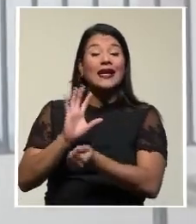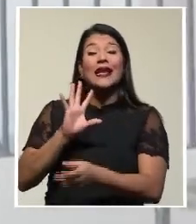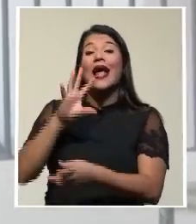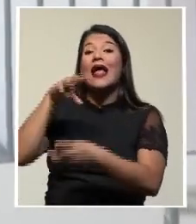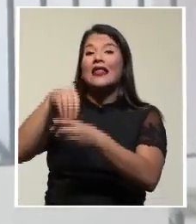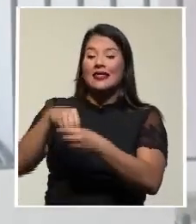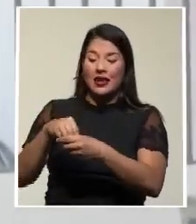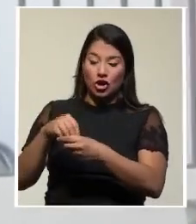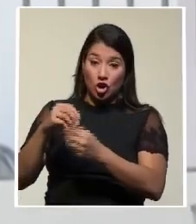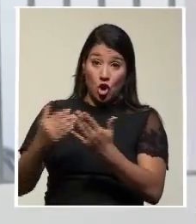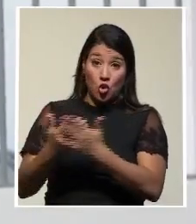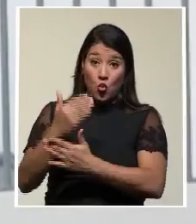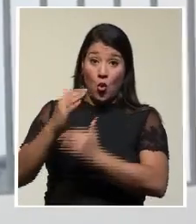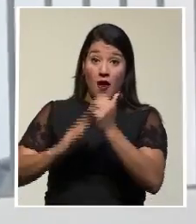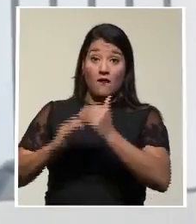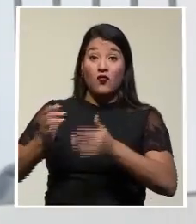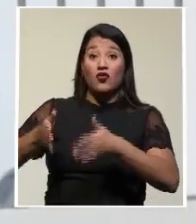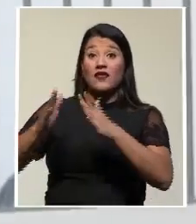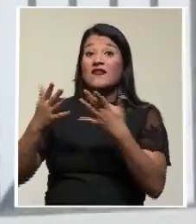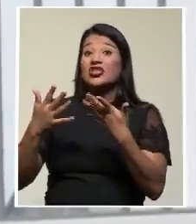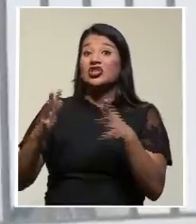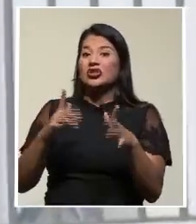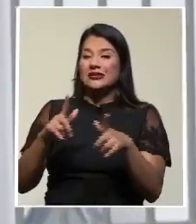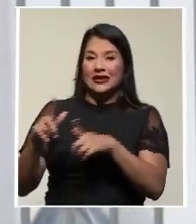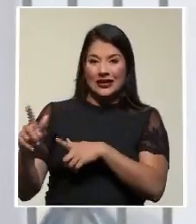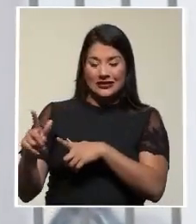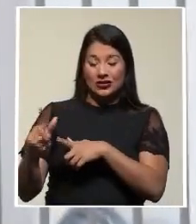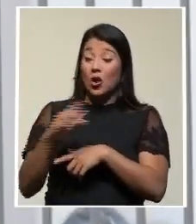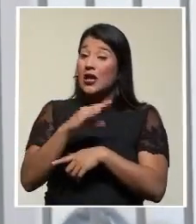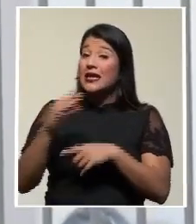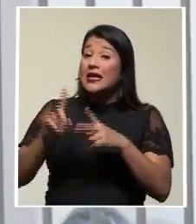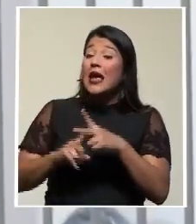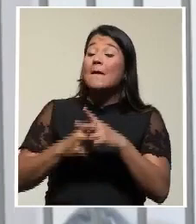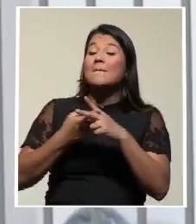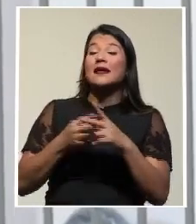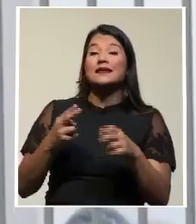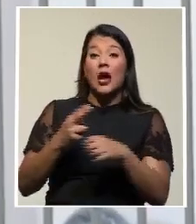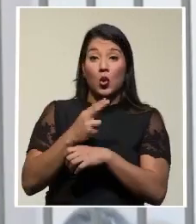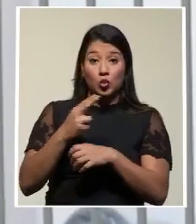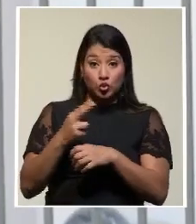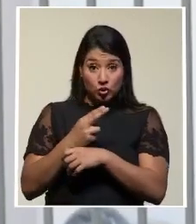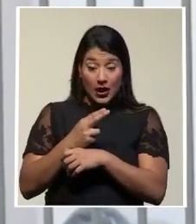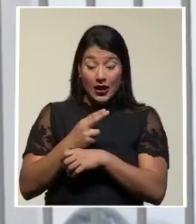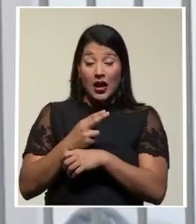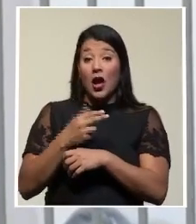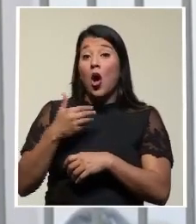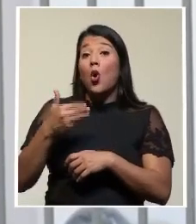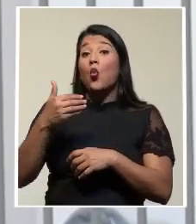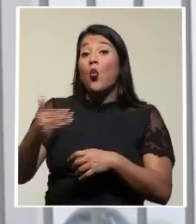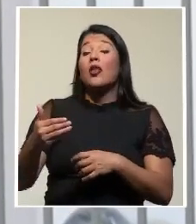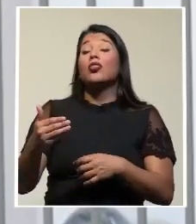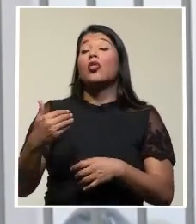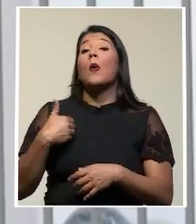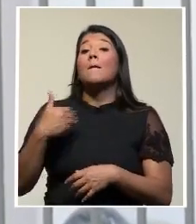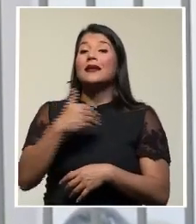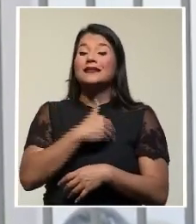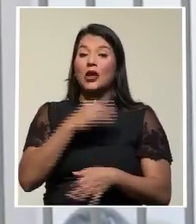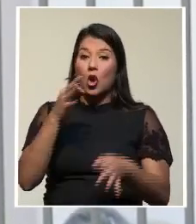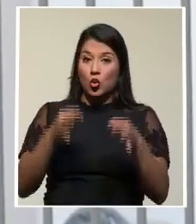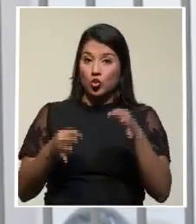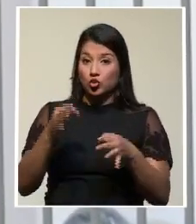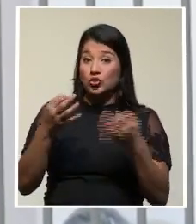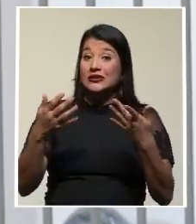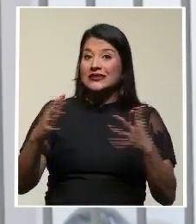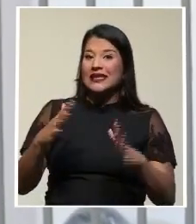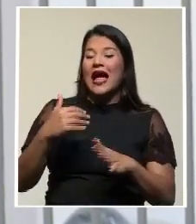este complejo que está listo y que entrará en funcionamiento una vez que el Ministerio de Justicia